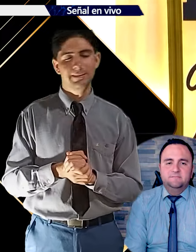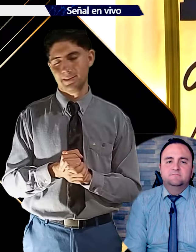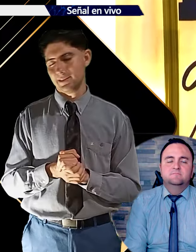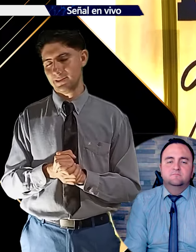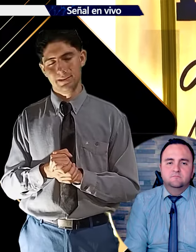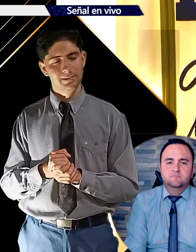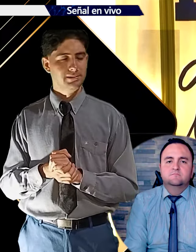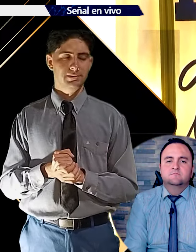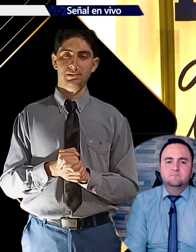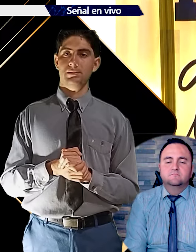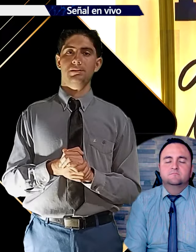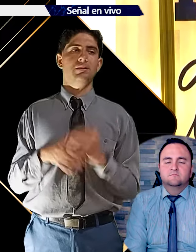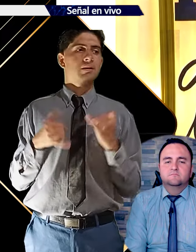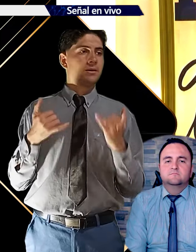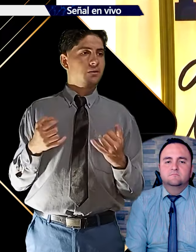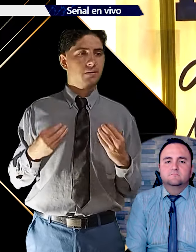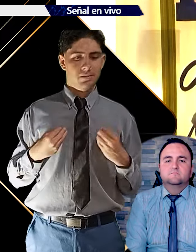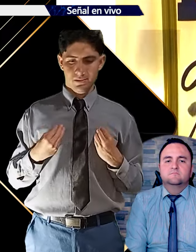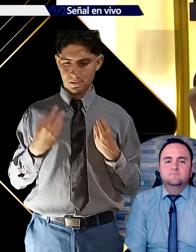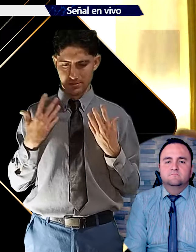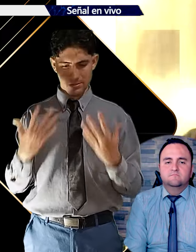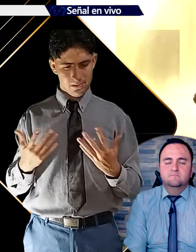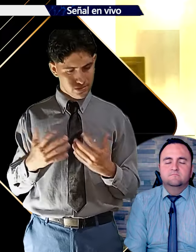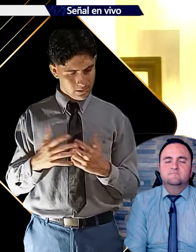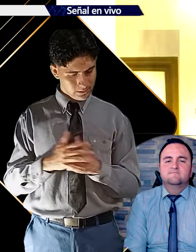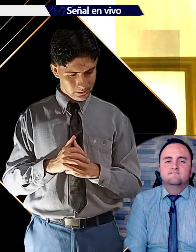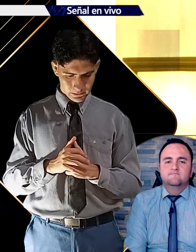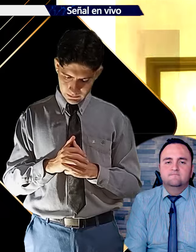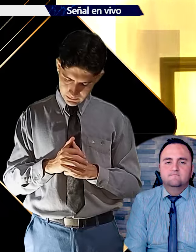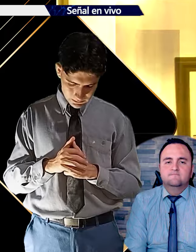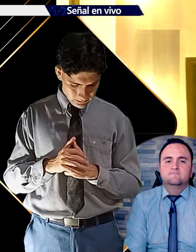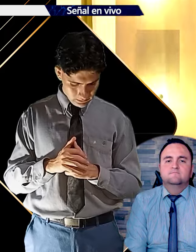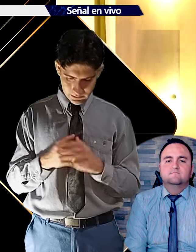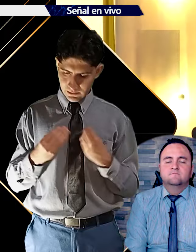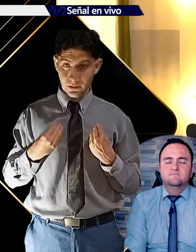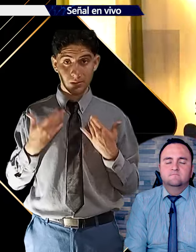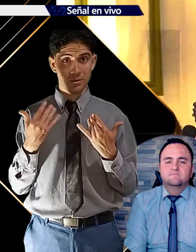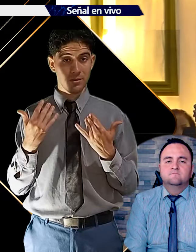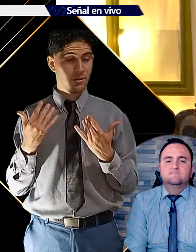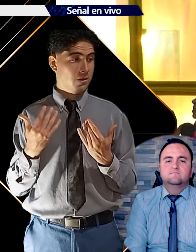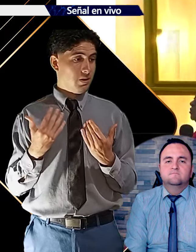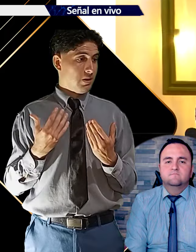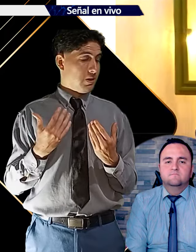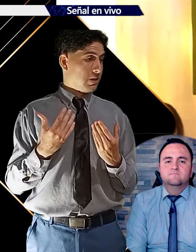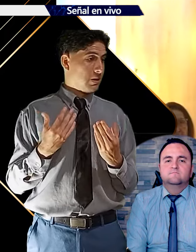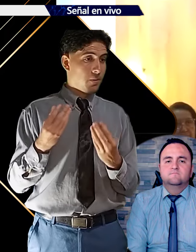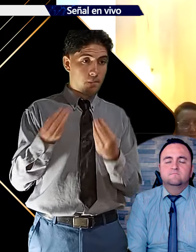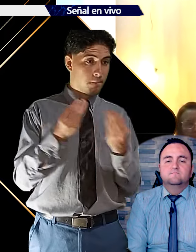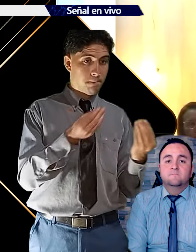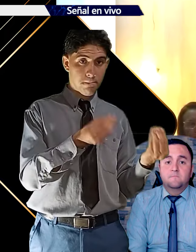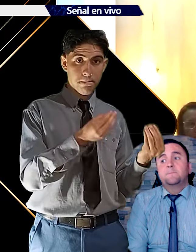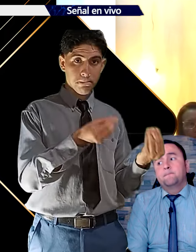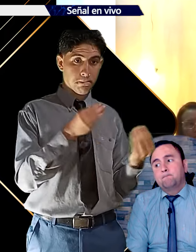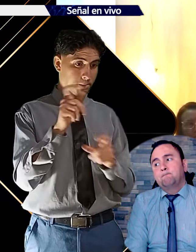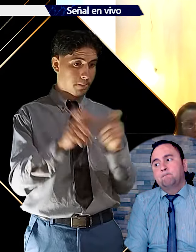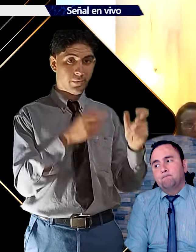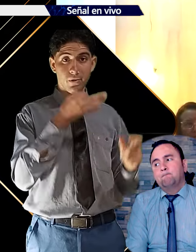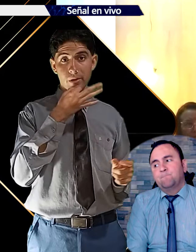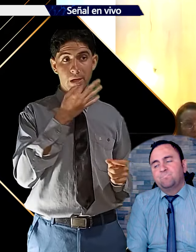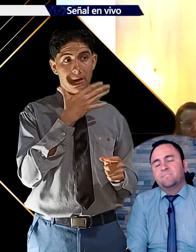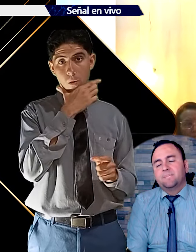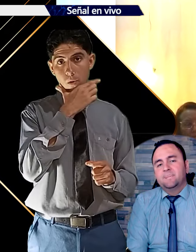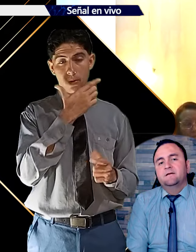años. Porque como estamos viviendo un Sodoma y un Gomorra, yo no sé, hermanos, si ustedes sabían que estamos en 8 millones de homosexuales y